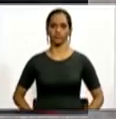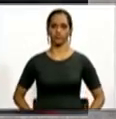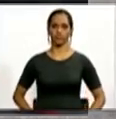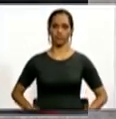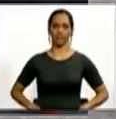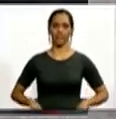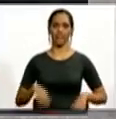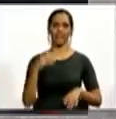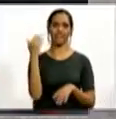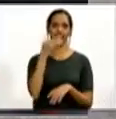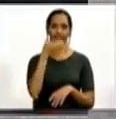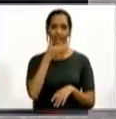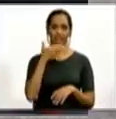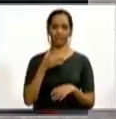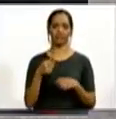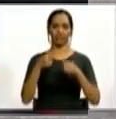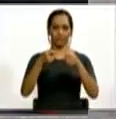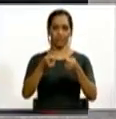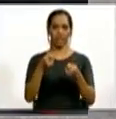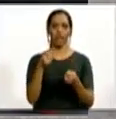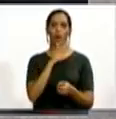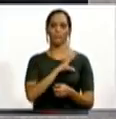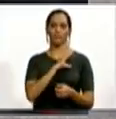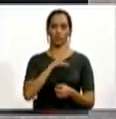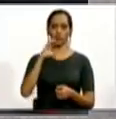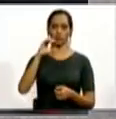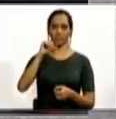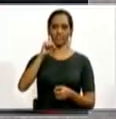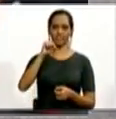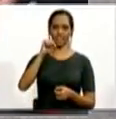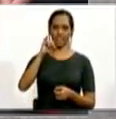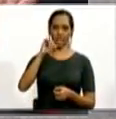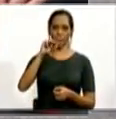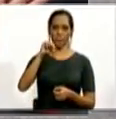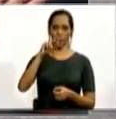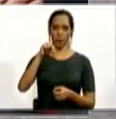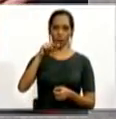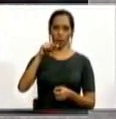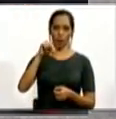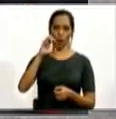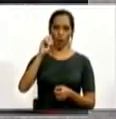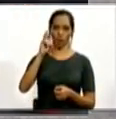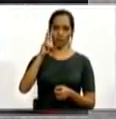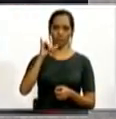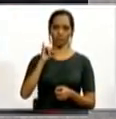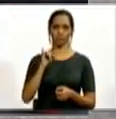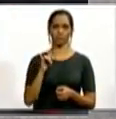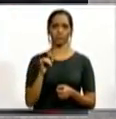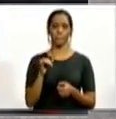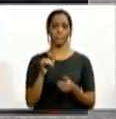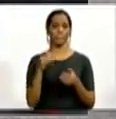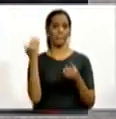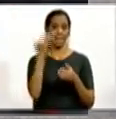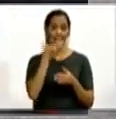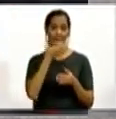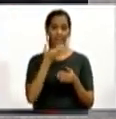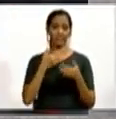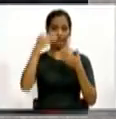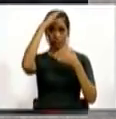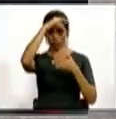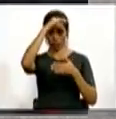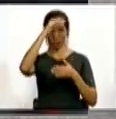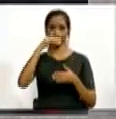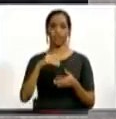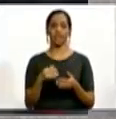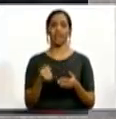Esta carta que entrega el comisionado Simonovich al presidente Trump, esto no es una carta abierta al periódico, es una carta donde además dice que en